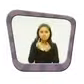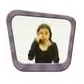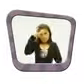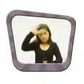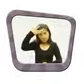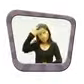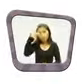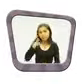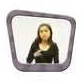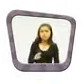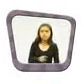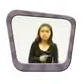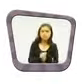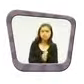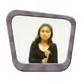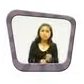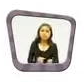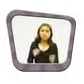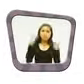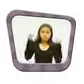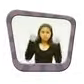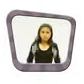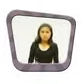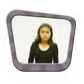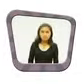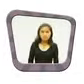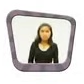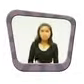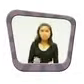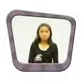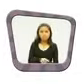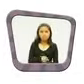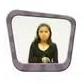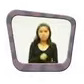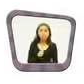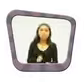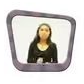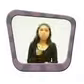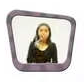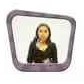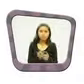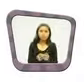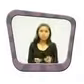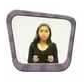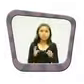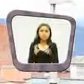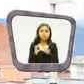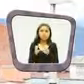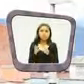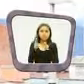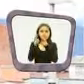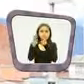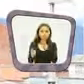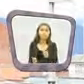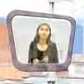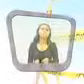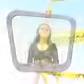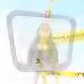mi cuerpo, una fractura? A estar más sereno al momento de enfrentar una emergencia.